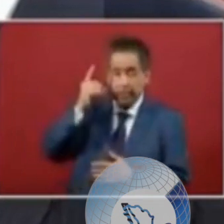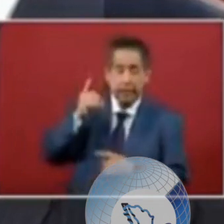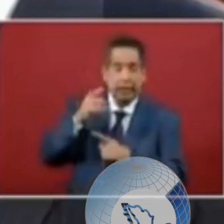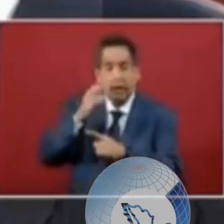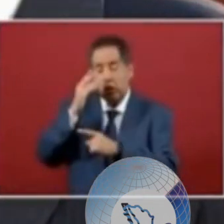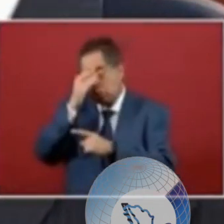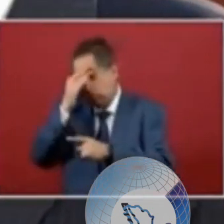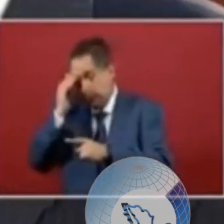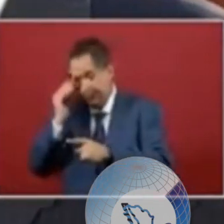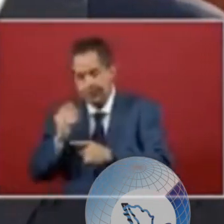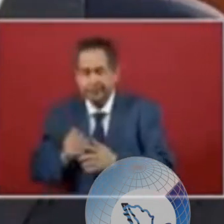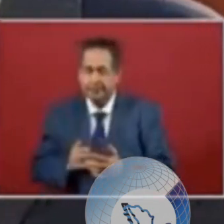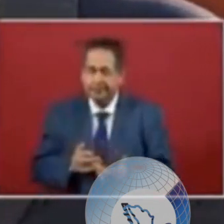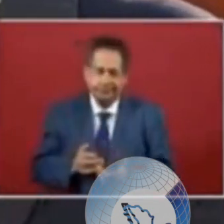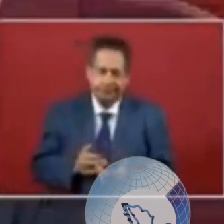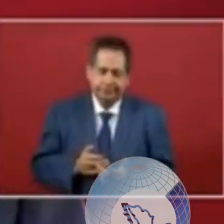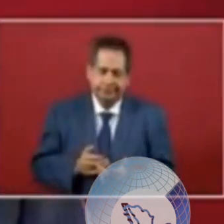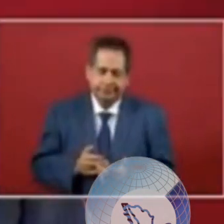o